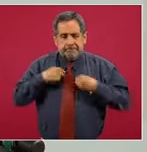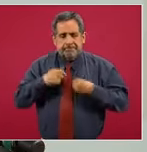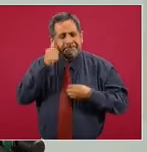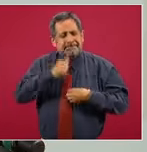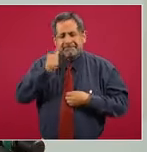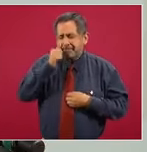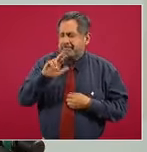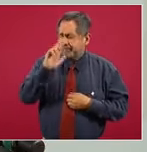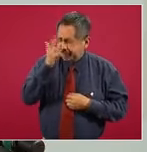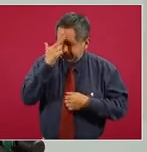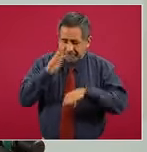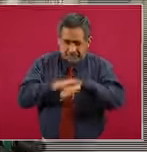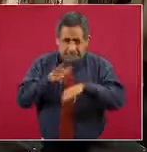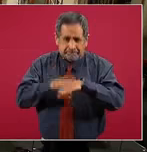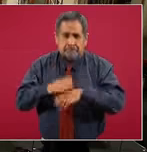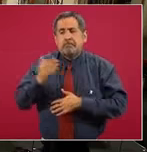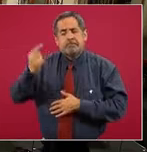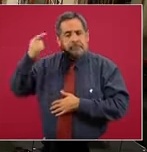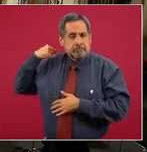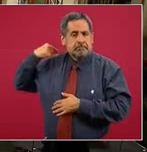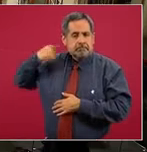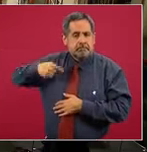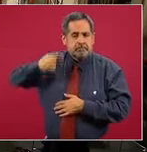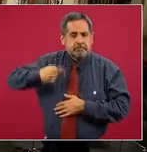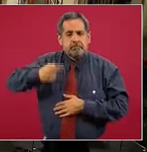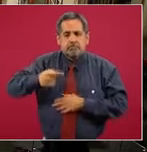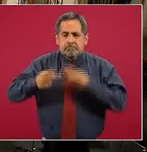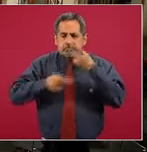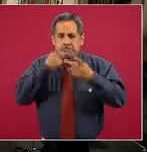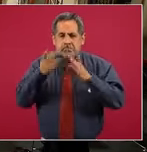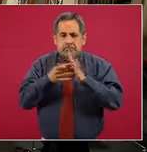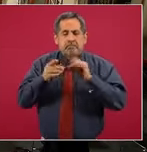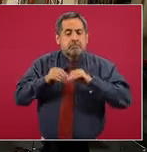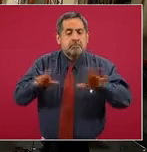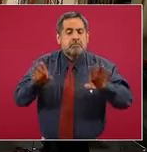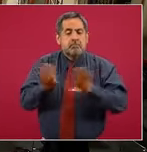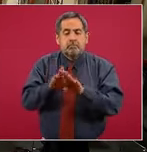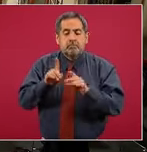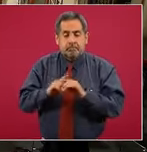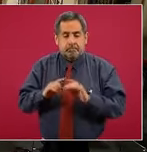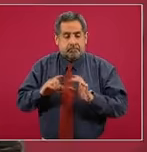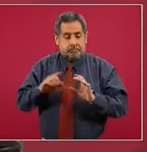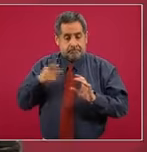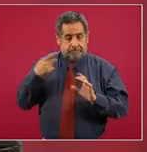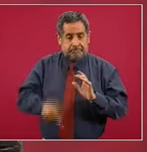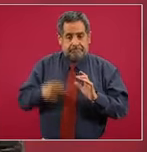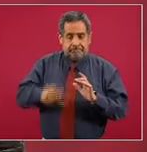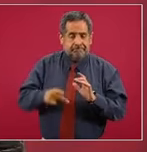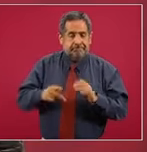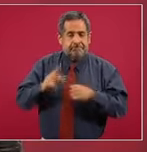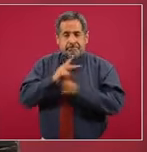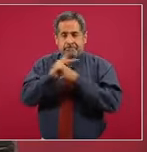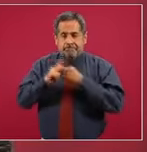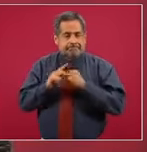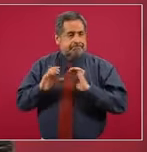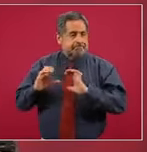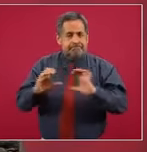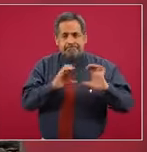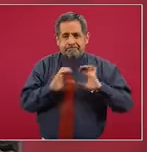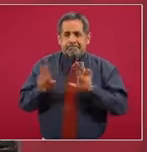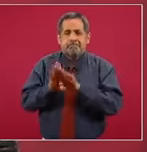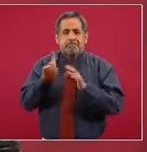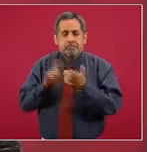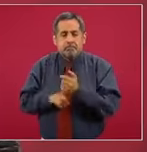hemos recordado aquí en otras conferencias de prensa, que nuestra epidemia nacional está conformada